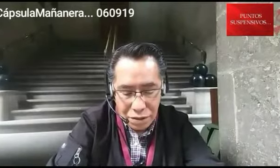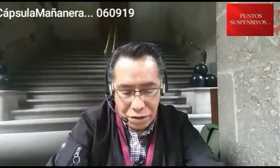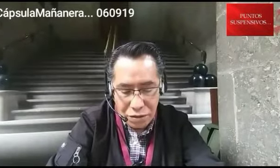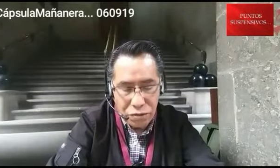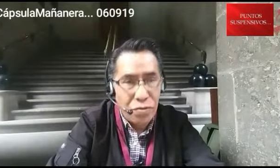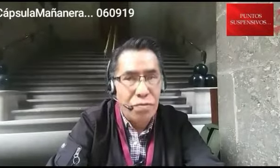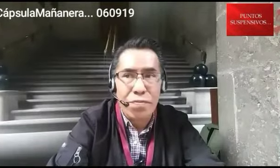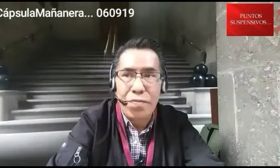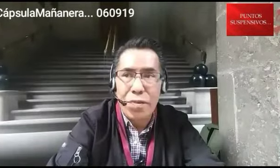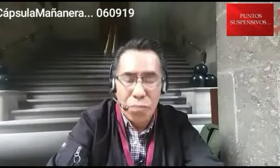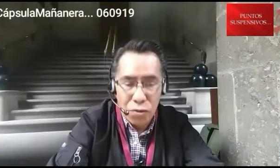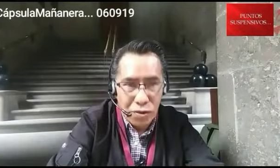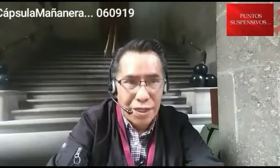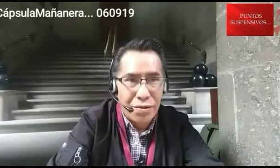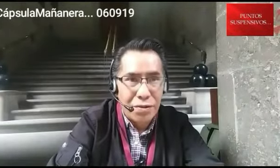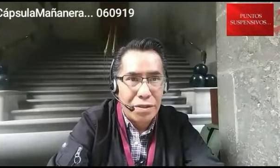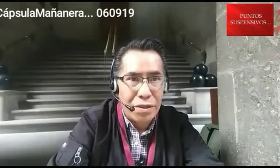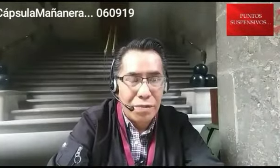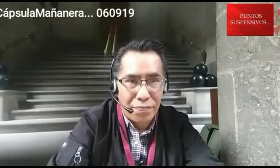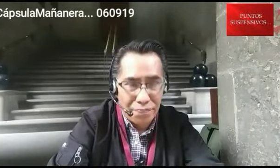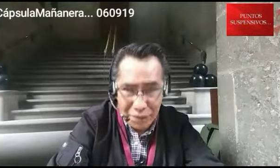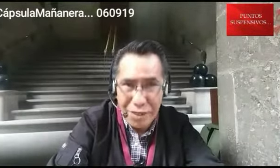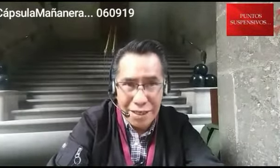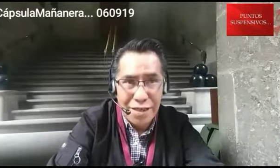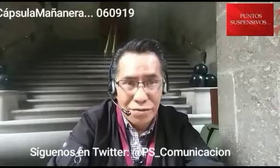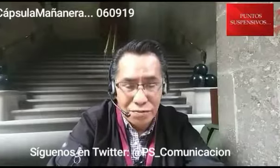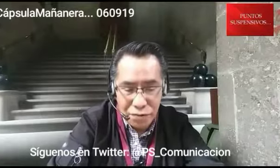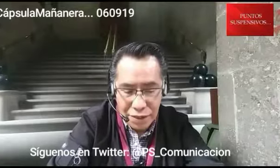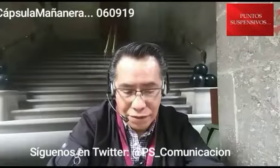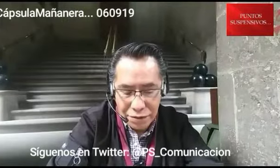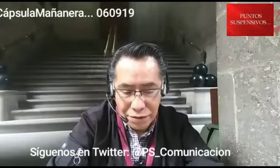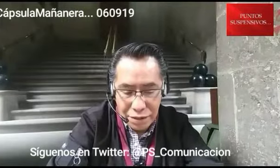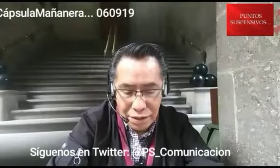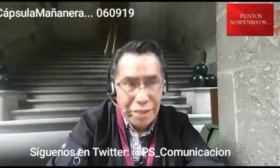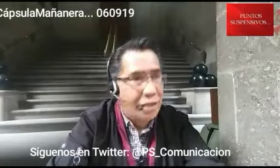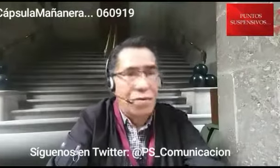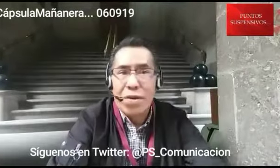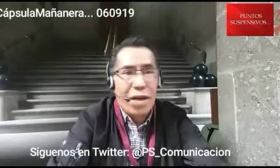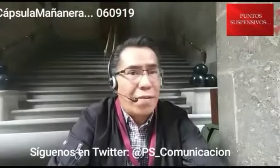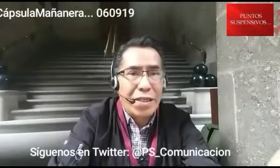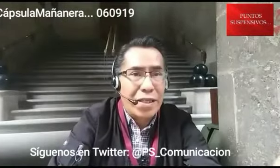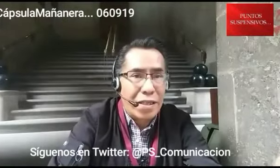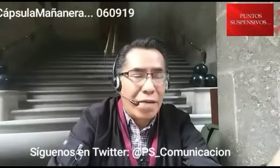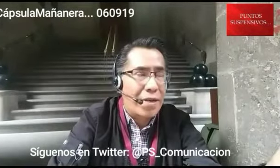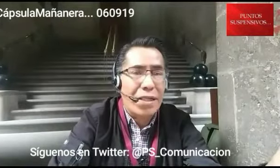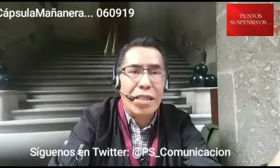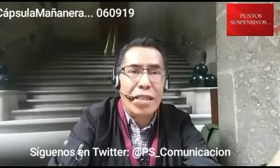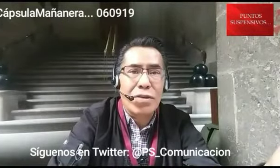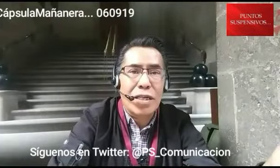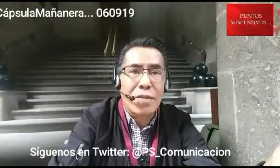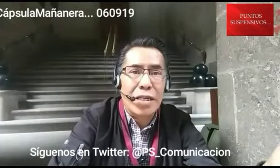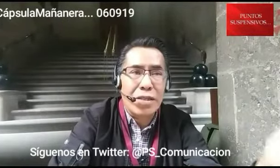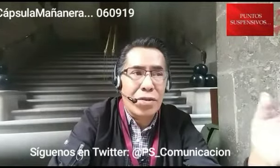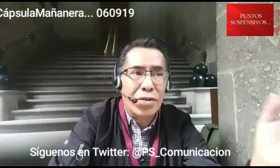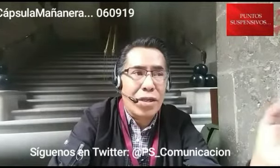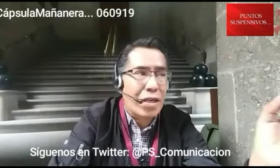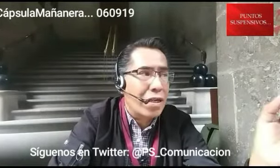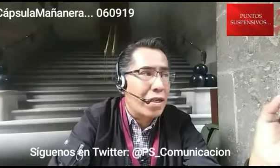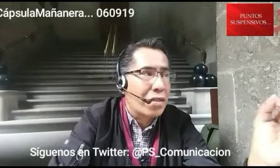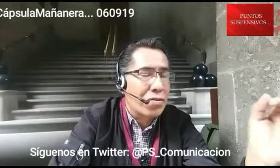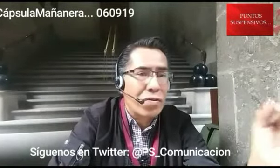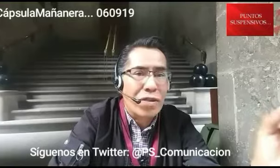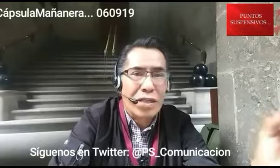resultados son muy concretos, pero en general son muy buenos. Digo, haber detenido ya la